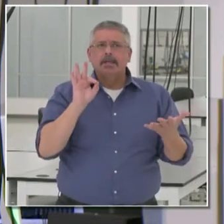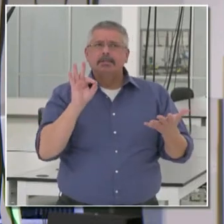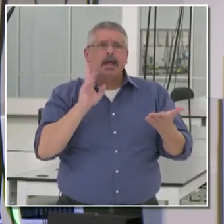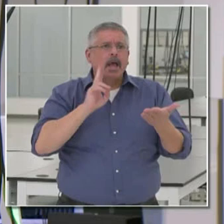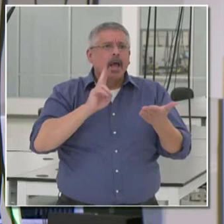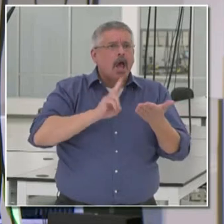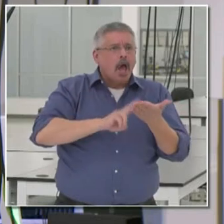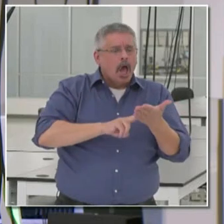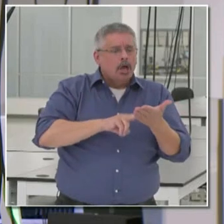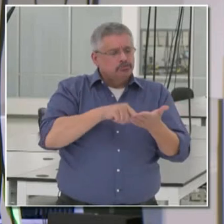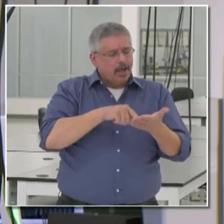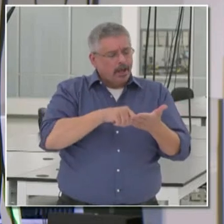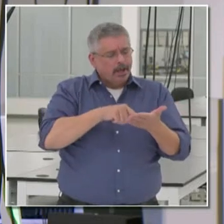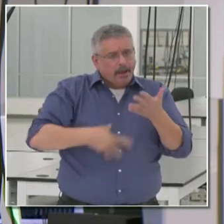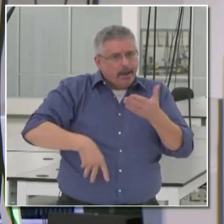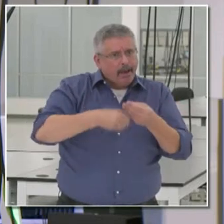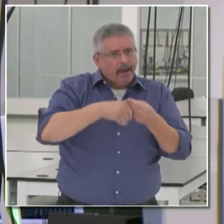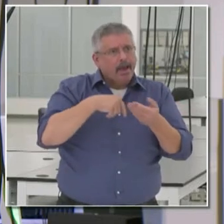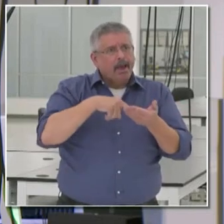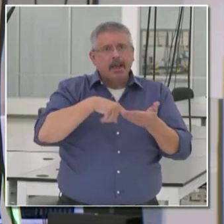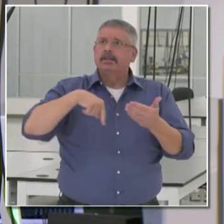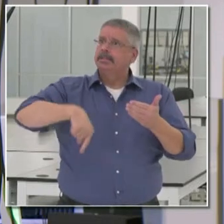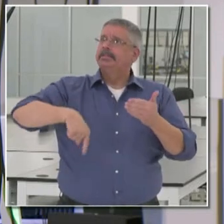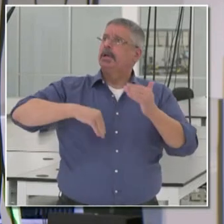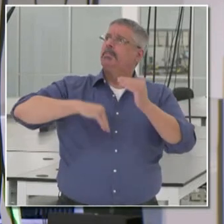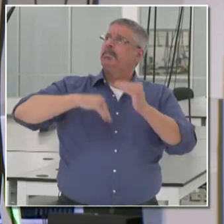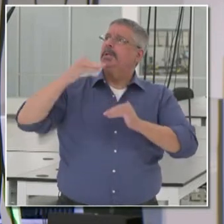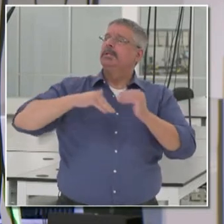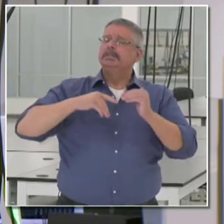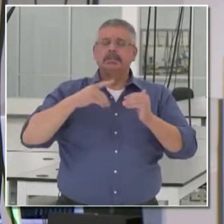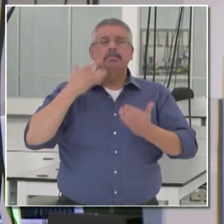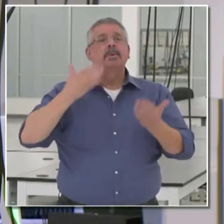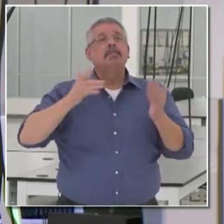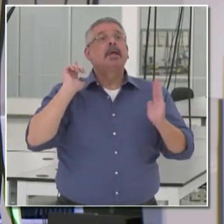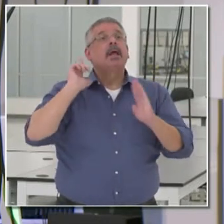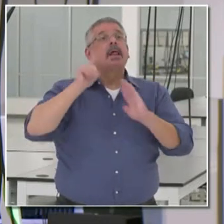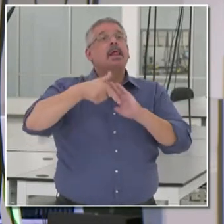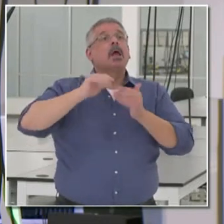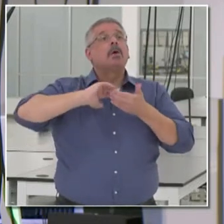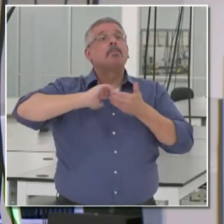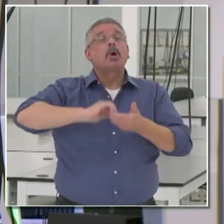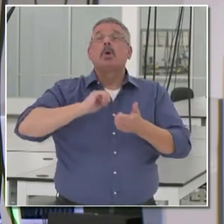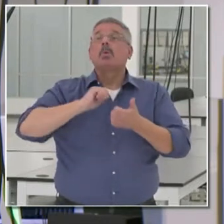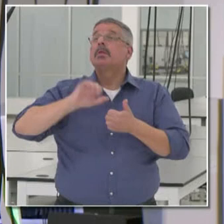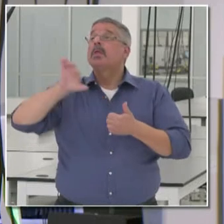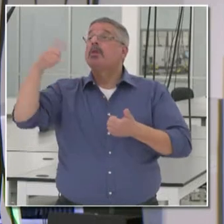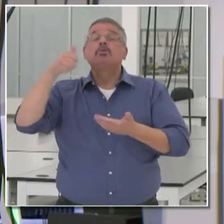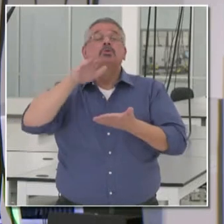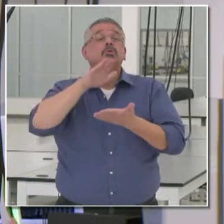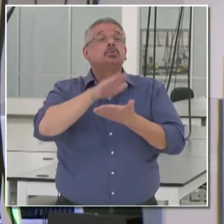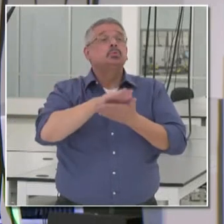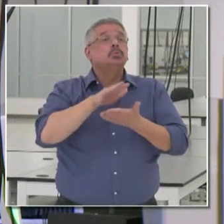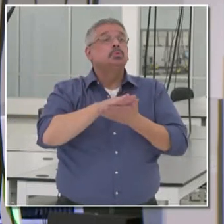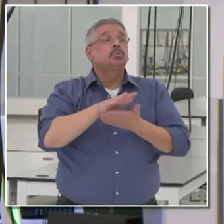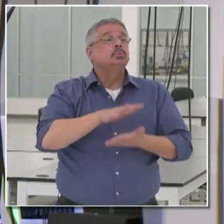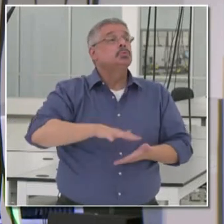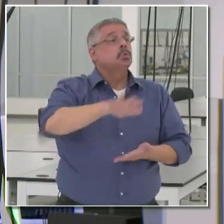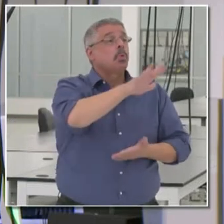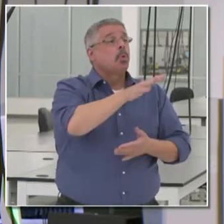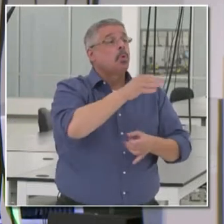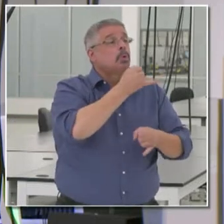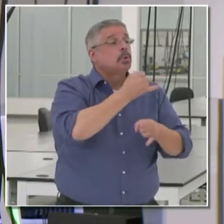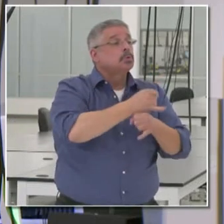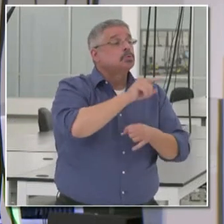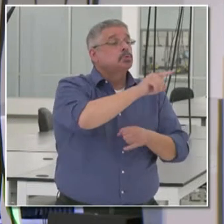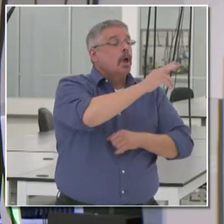provisiones en el contrato en el arriendo de este centro de producción para colaborar con la academia con